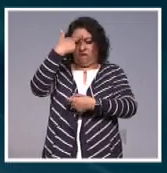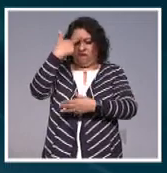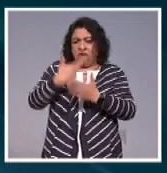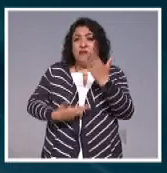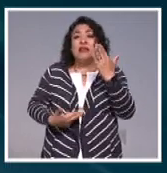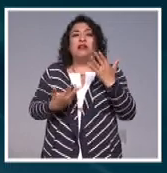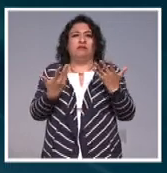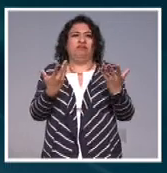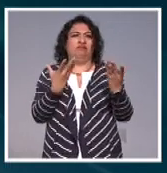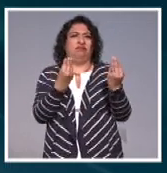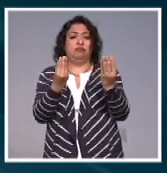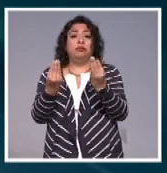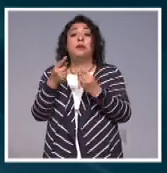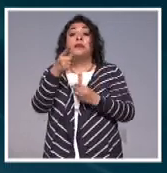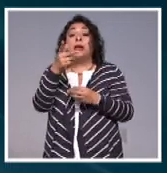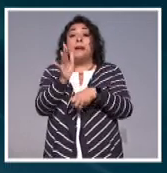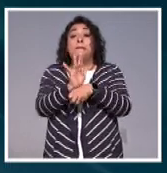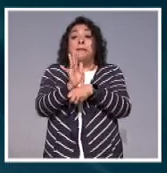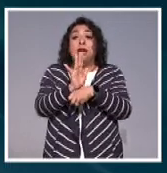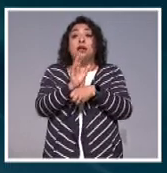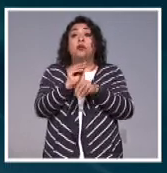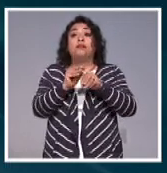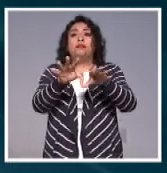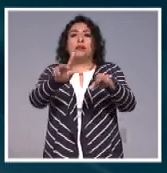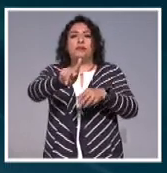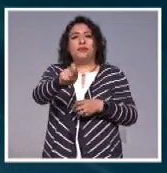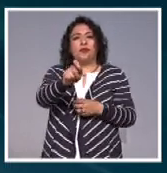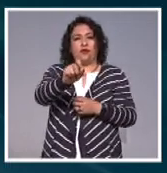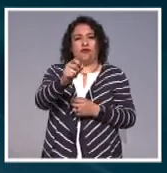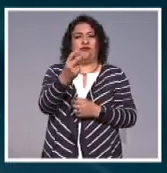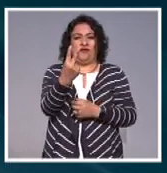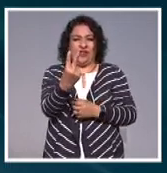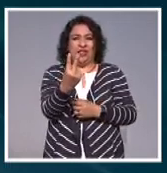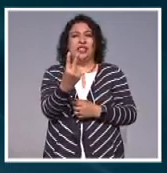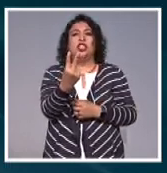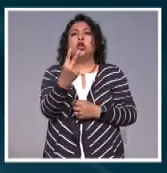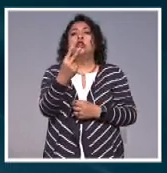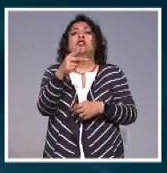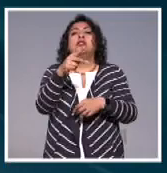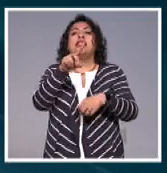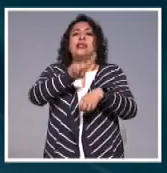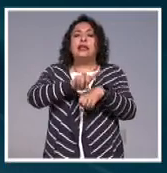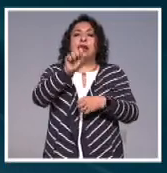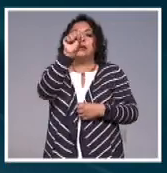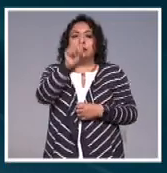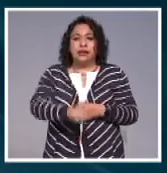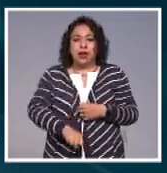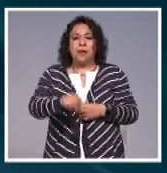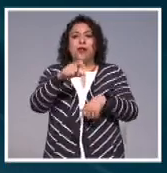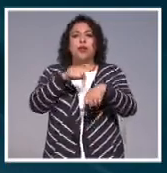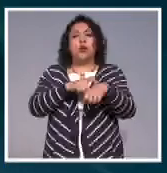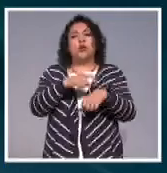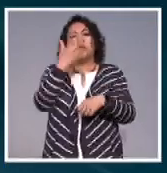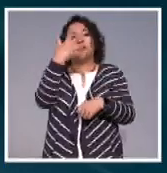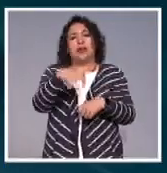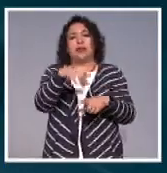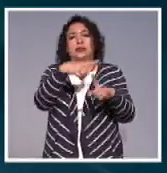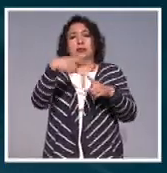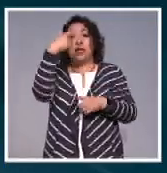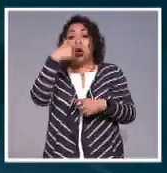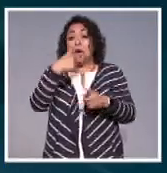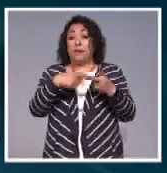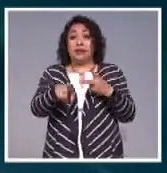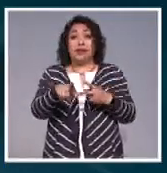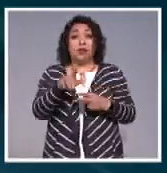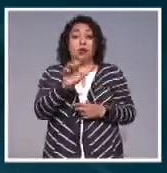supuesto. Las películas se proyectarán por la pantalla de Canal 22 todos los sábados a las 22:30 horas, iniciando